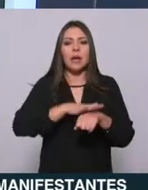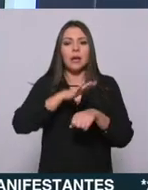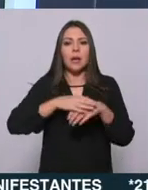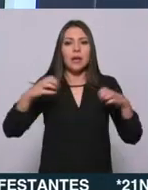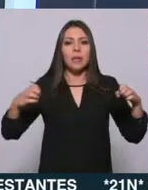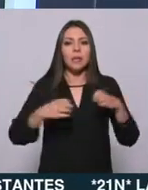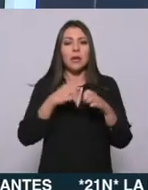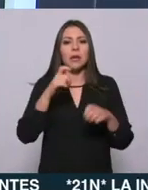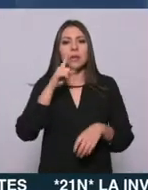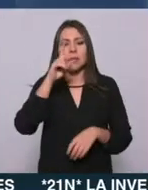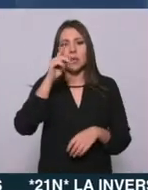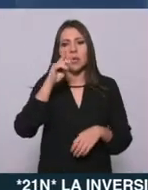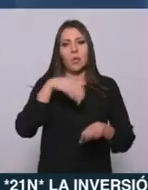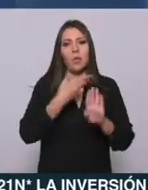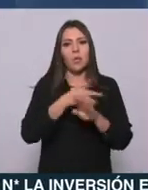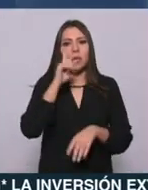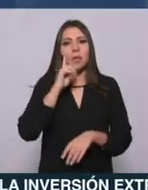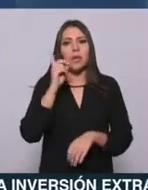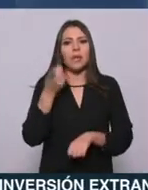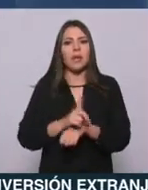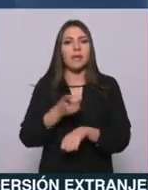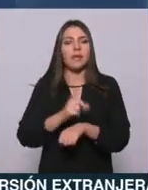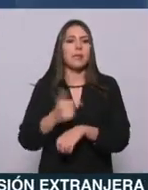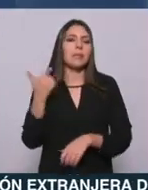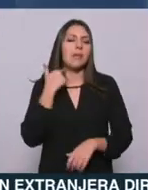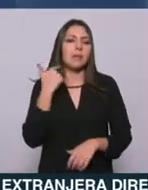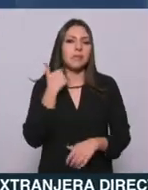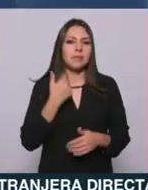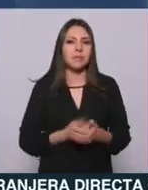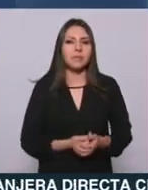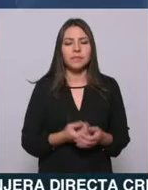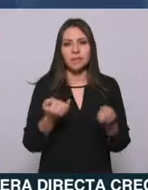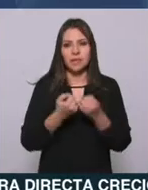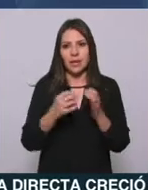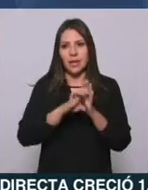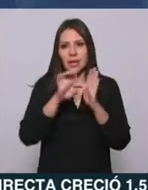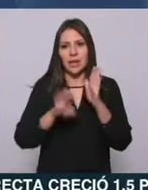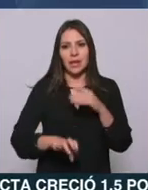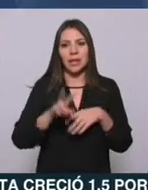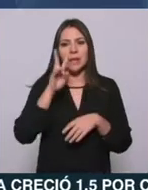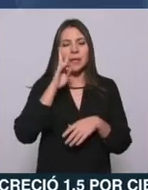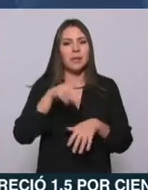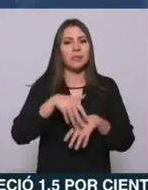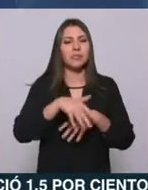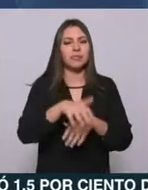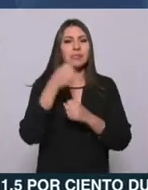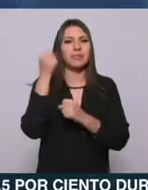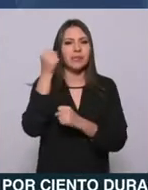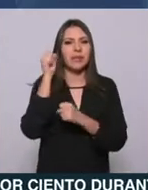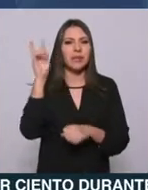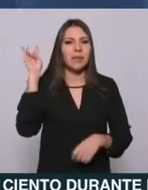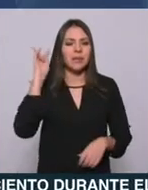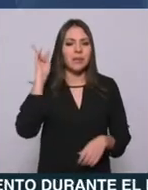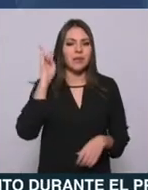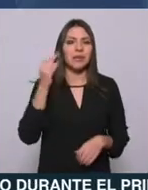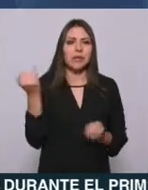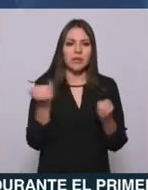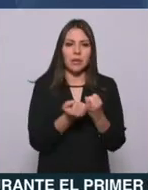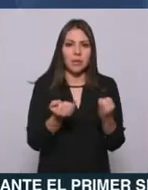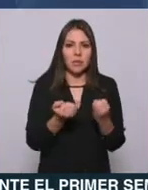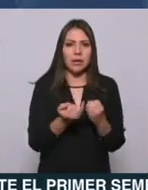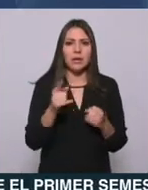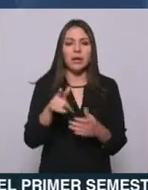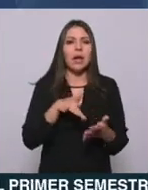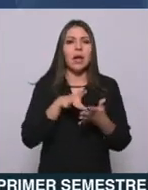sí. ¿No? Y pues de hecho, o sea, el claro ejemplo fue la manifestación del viernes, ¿no? Hay toda una legitimidad porque además somos colectivas de